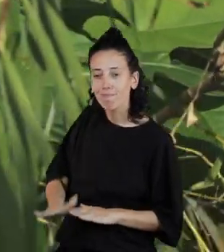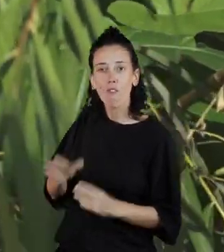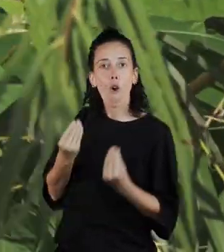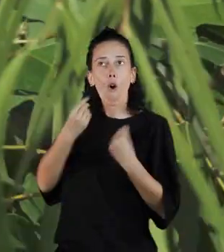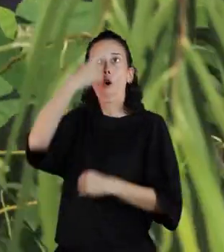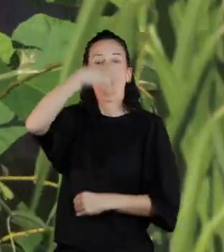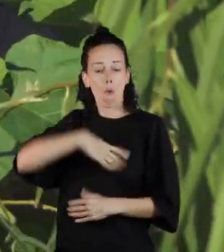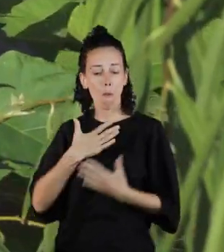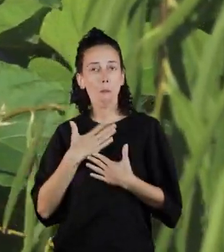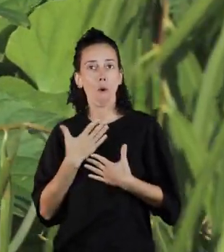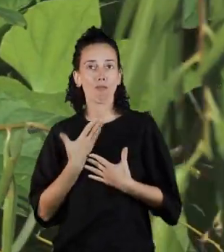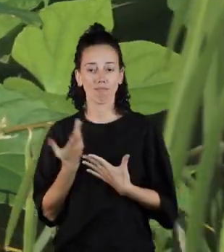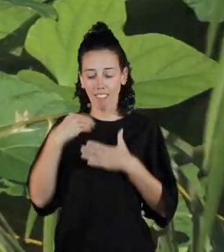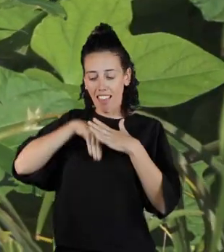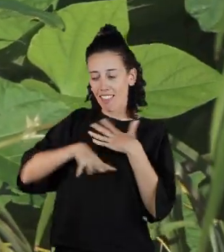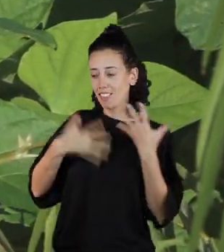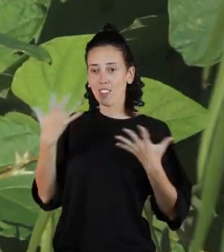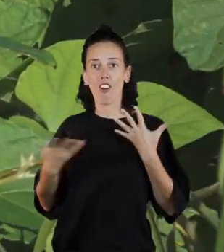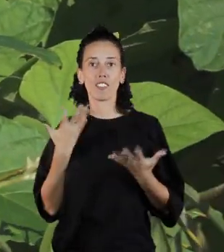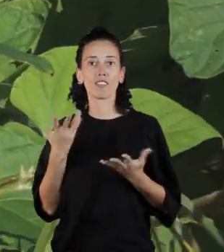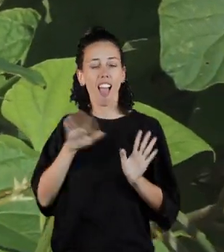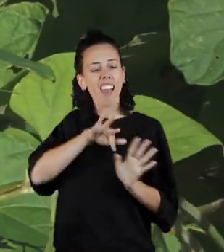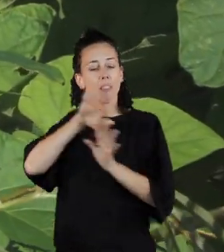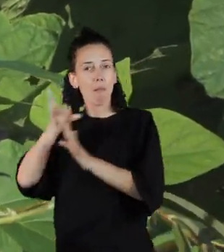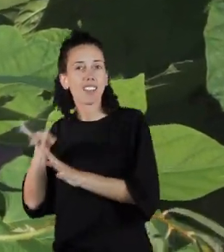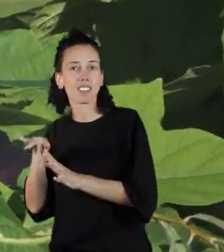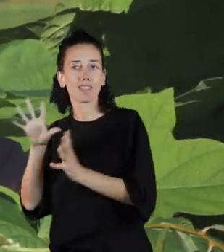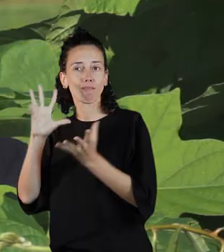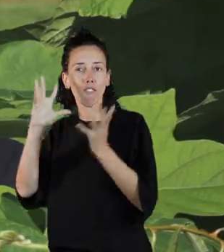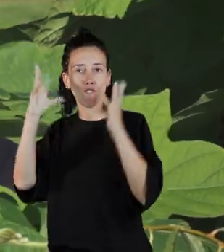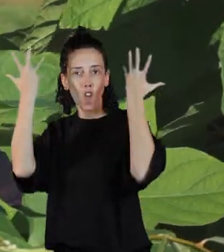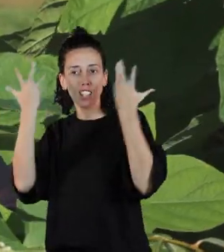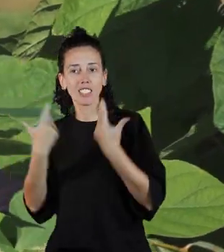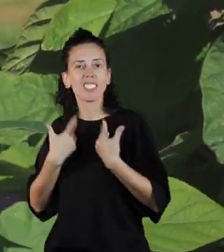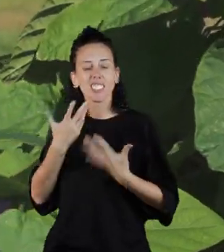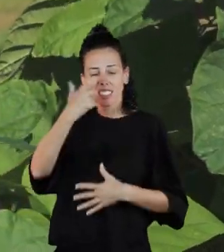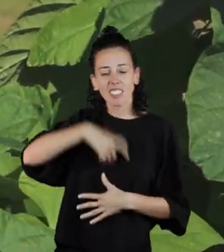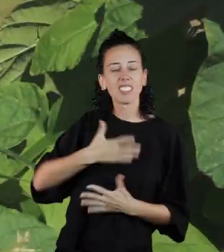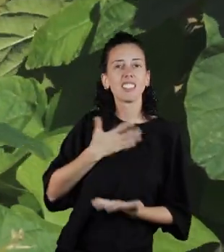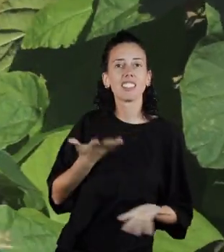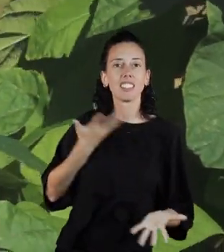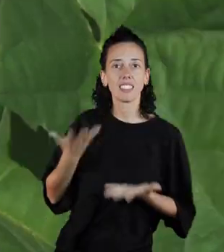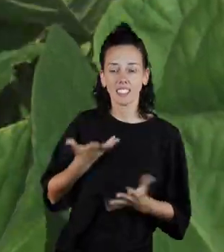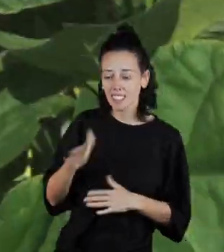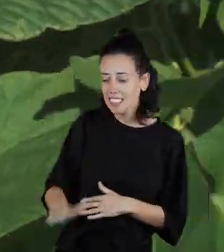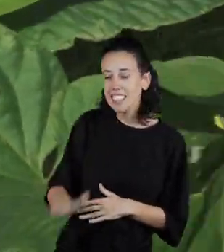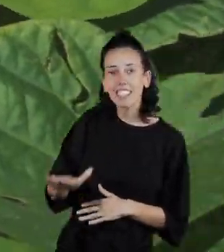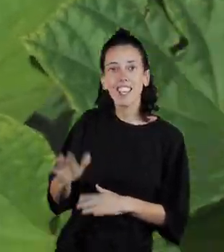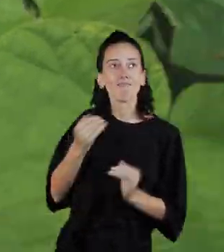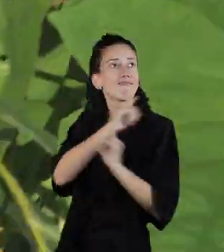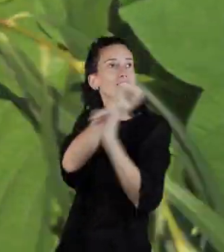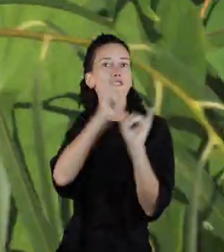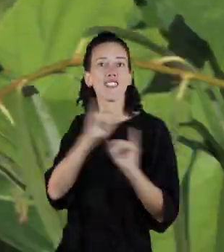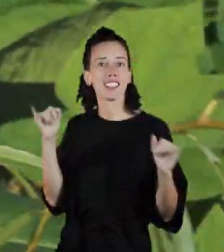desde cómo soy. Más allá de este instante, me sentía una